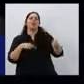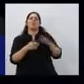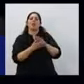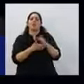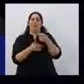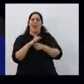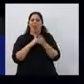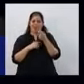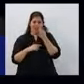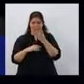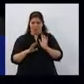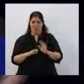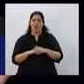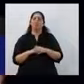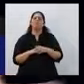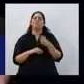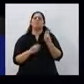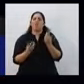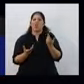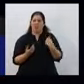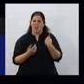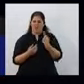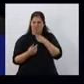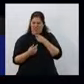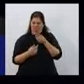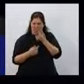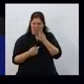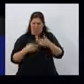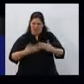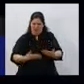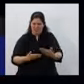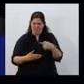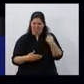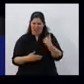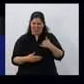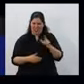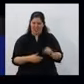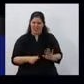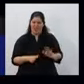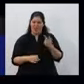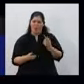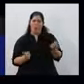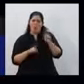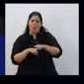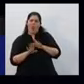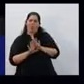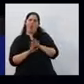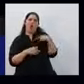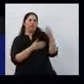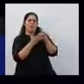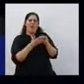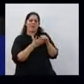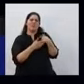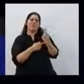porque queríamos que el narcotráfico avanzase de nuestro país las retomamos y cooperando con los otros países